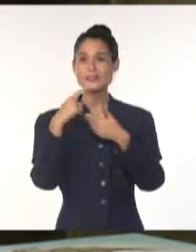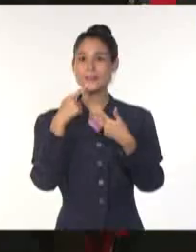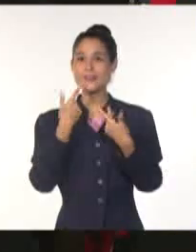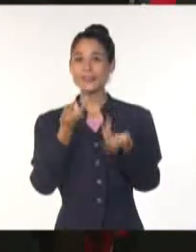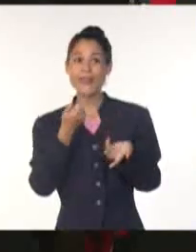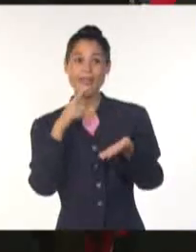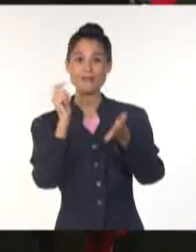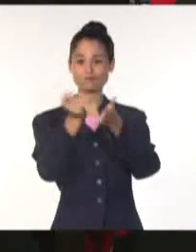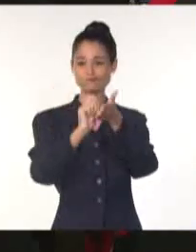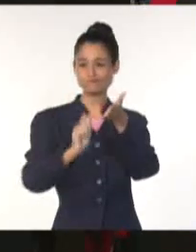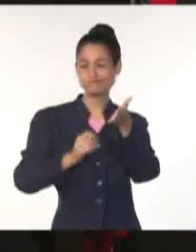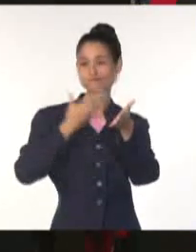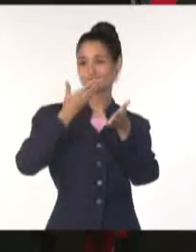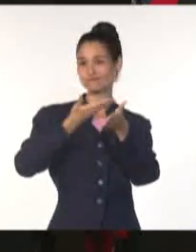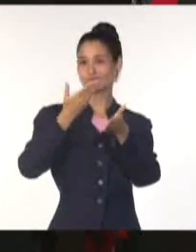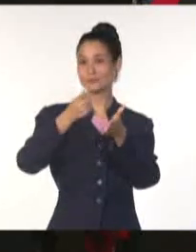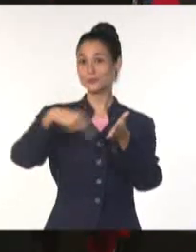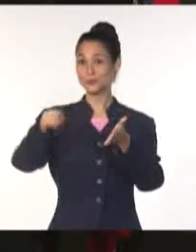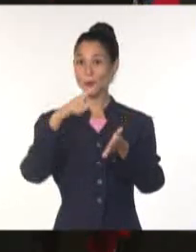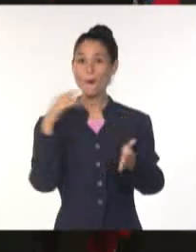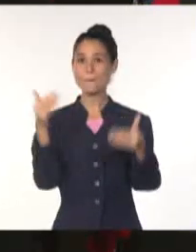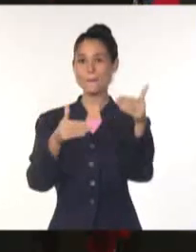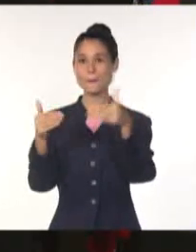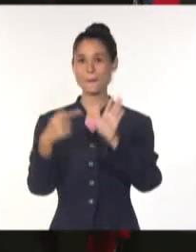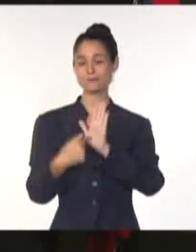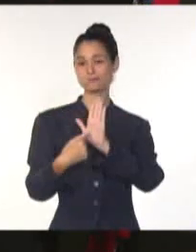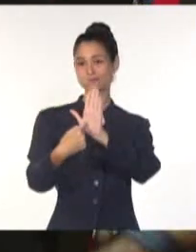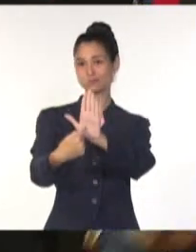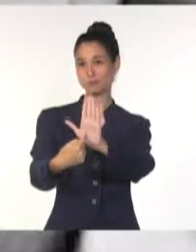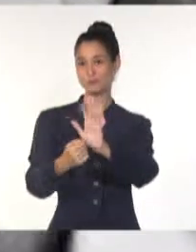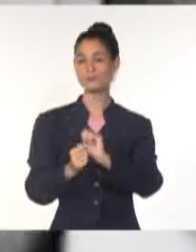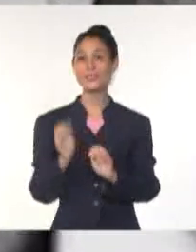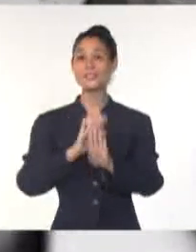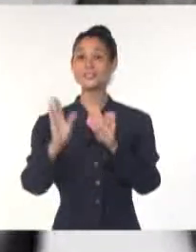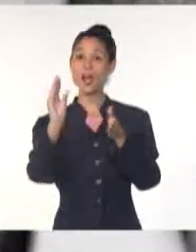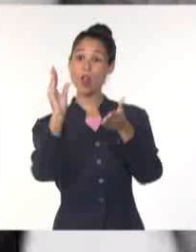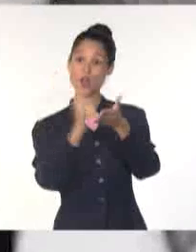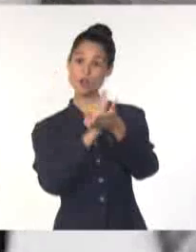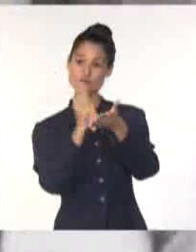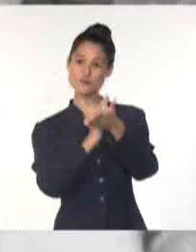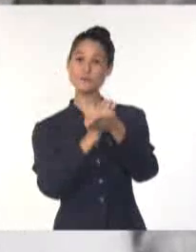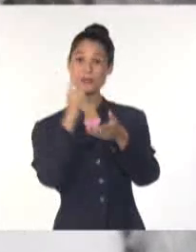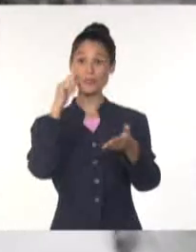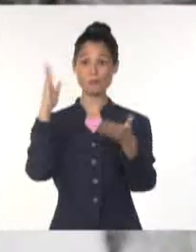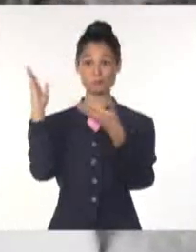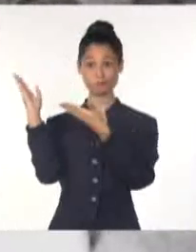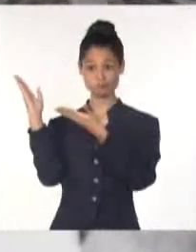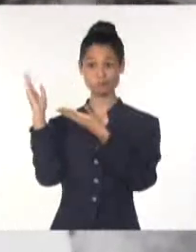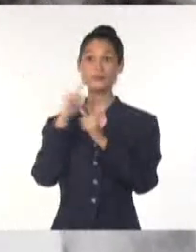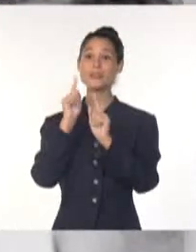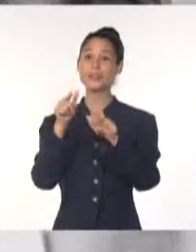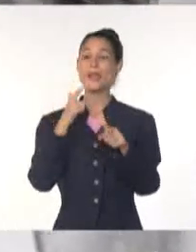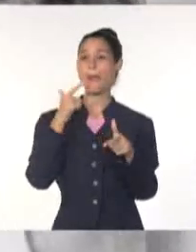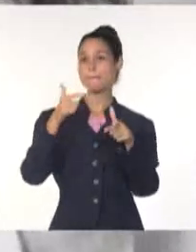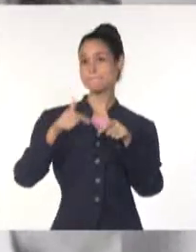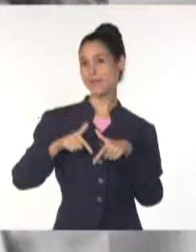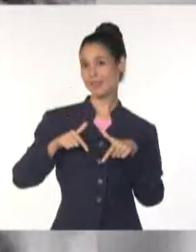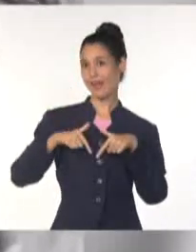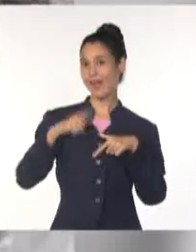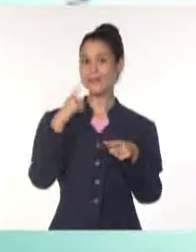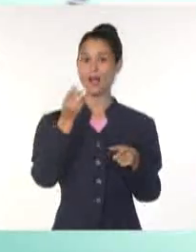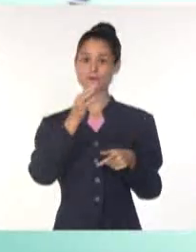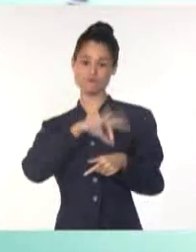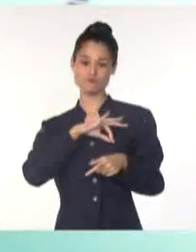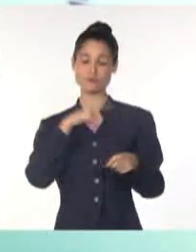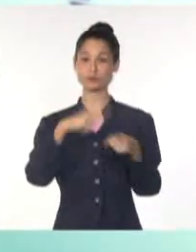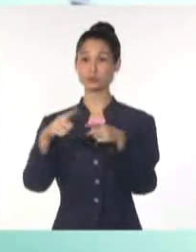camino también. Un nuevo acercamiento en formato físico a la obra de Arturo Corcuera, también merecedor de la medalla Aide Santa María, llega hoy